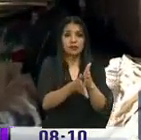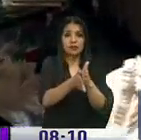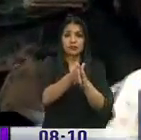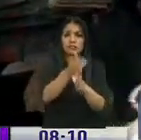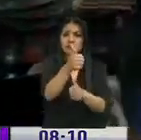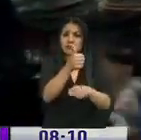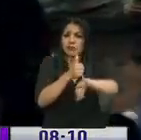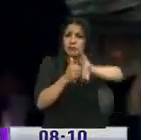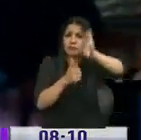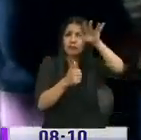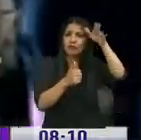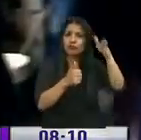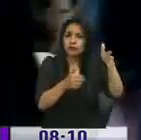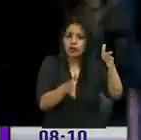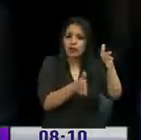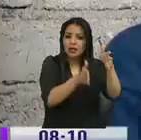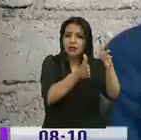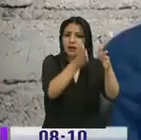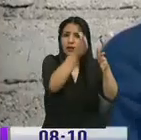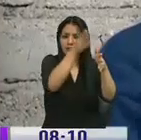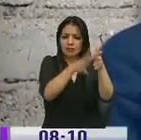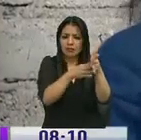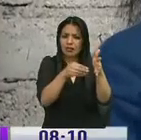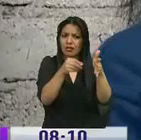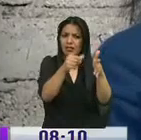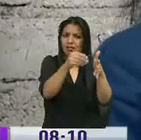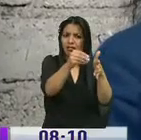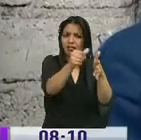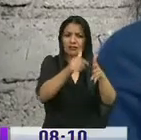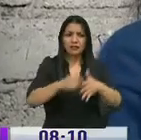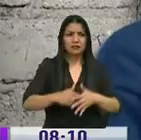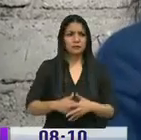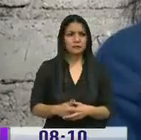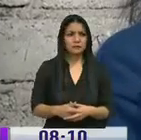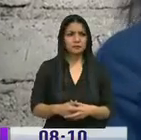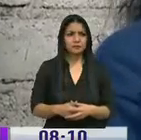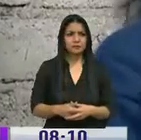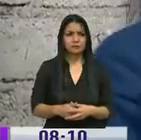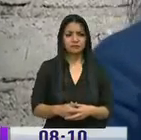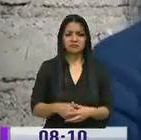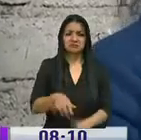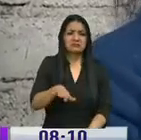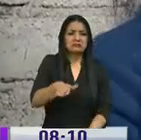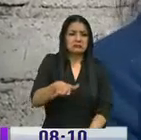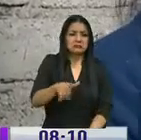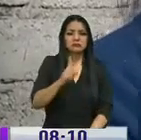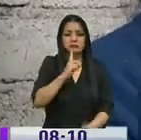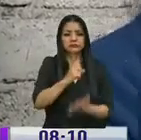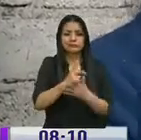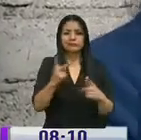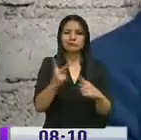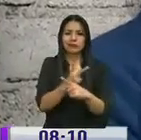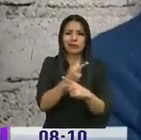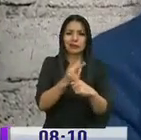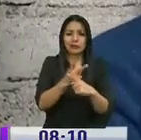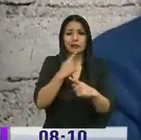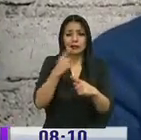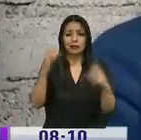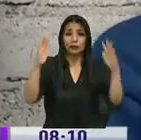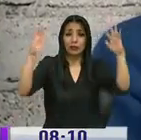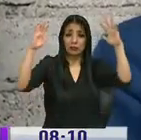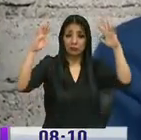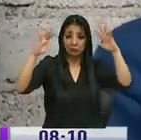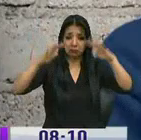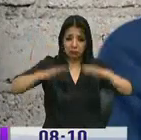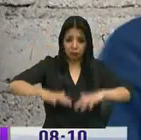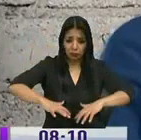misma montaña que hace las veces de muro. Es como corre más medio peligro, voy a derrumbarse de